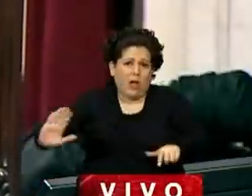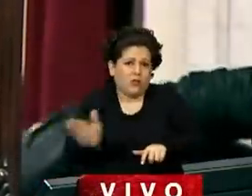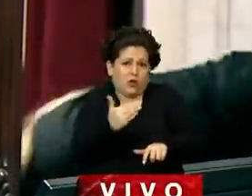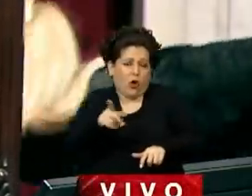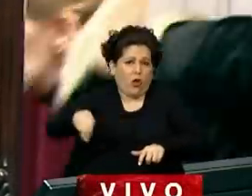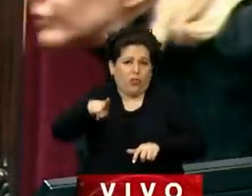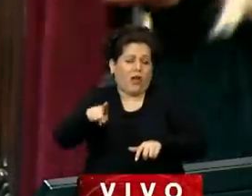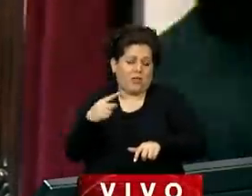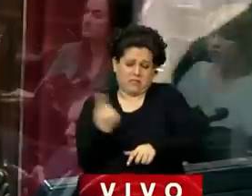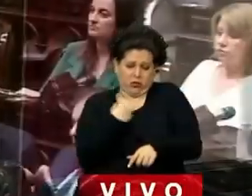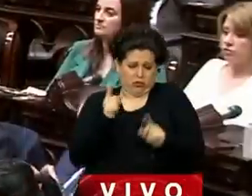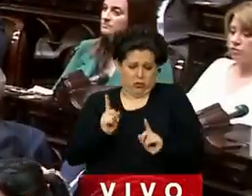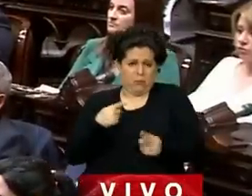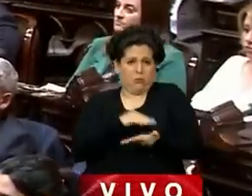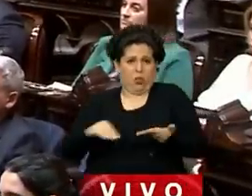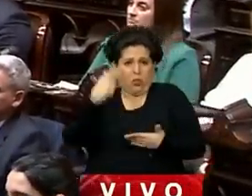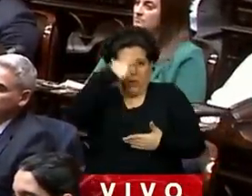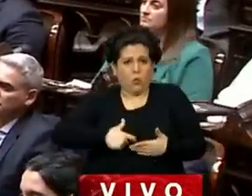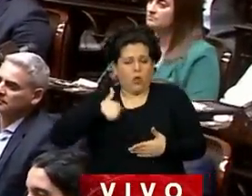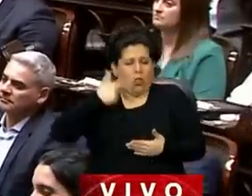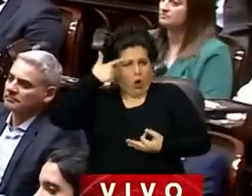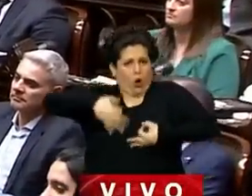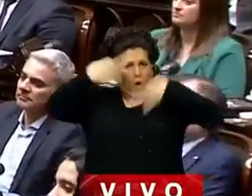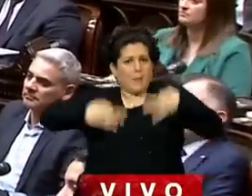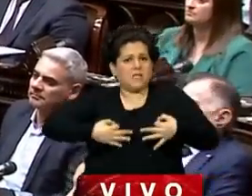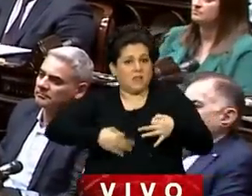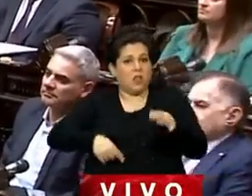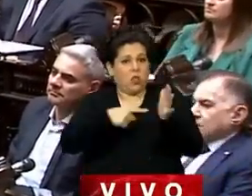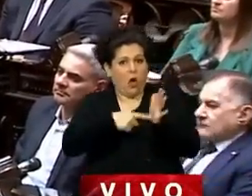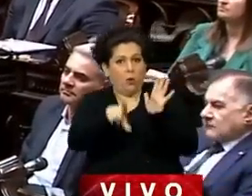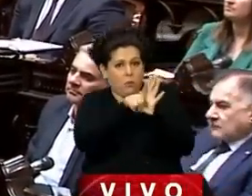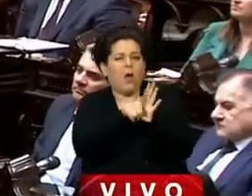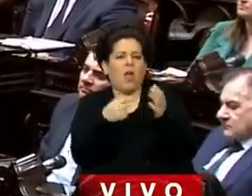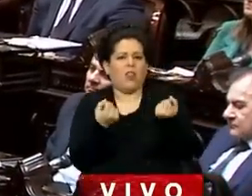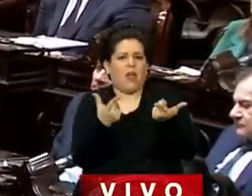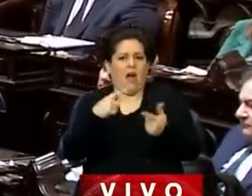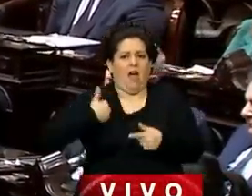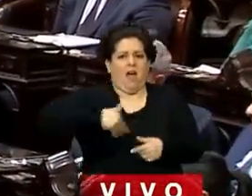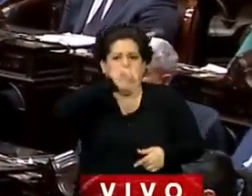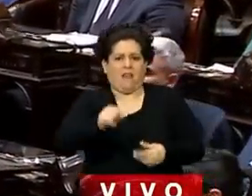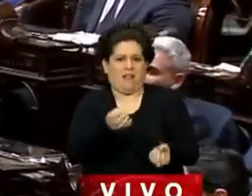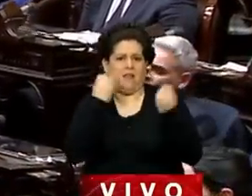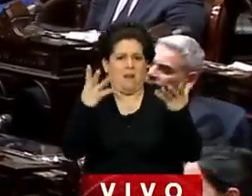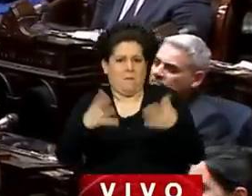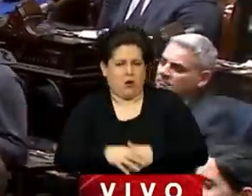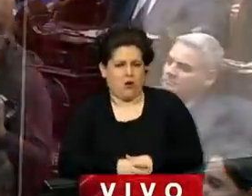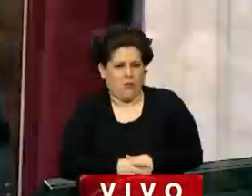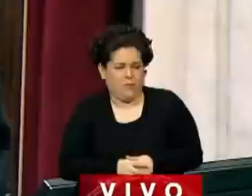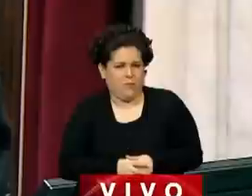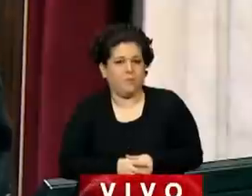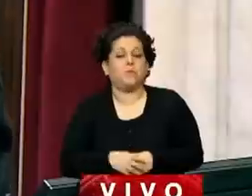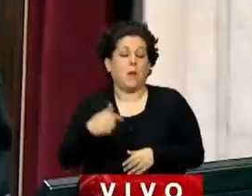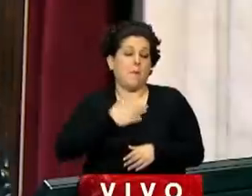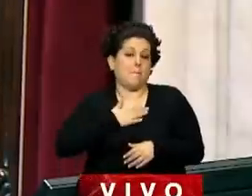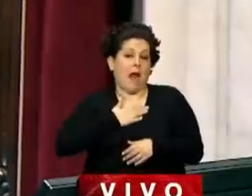absolutamente todos los que estamos acá, estamos convencidos que pueden transformar la Argentina. Y hoy termina una etapa para